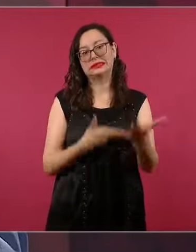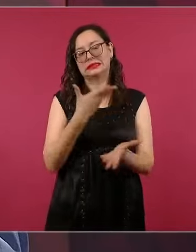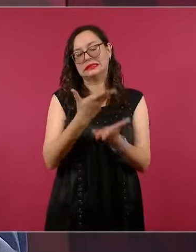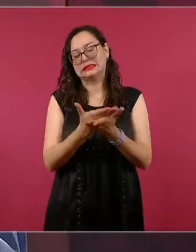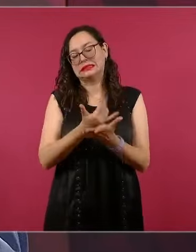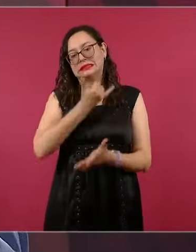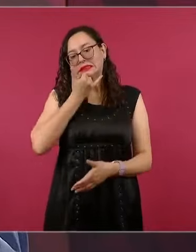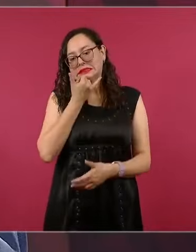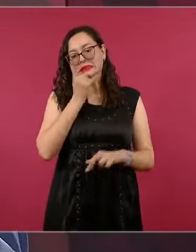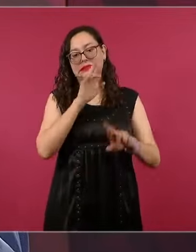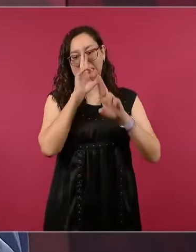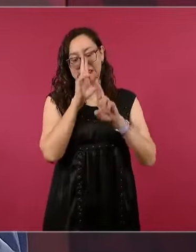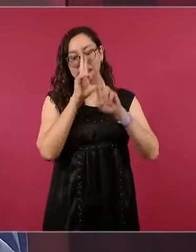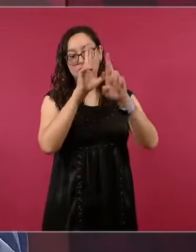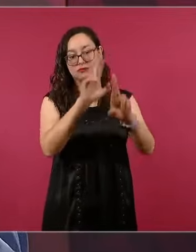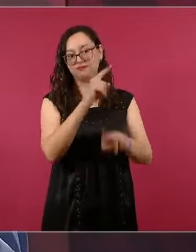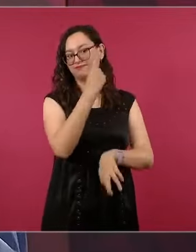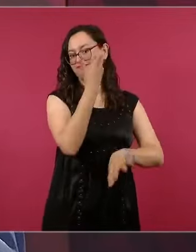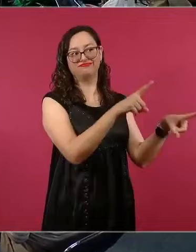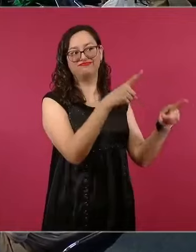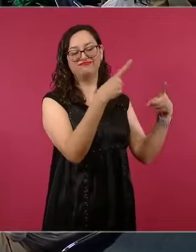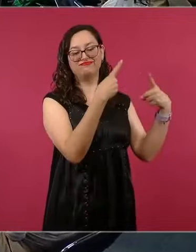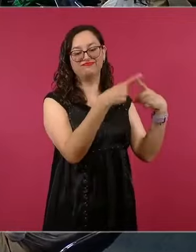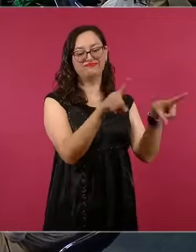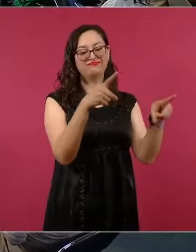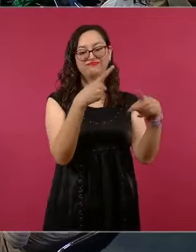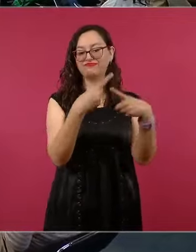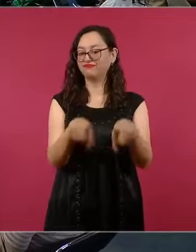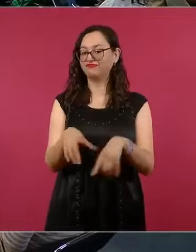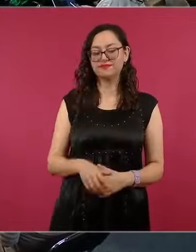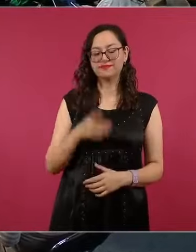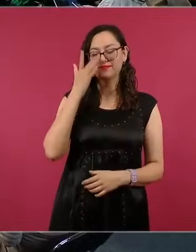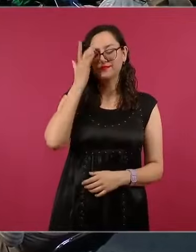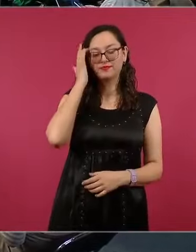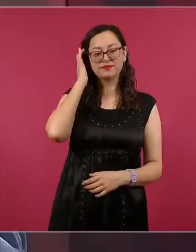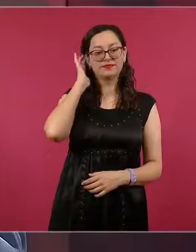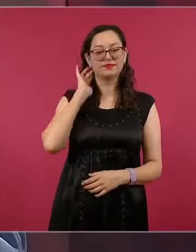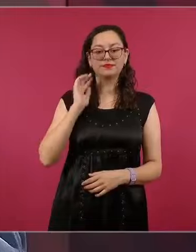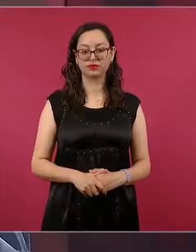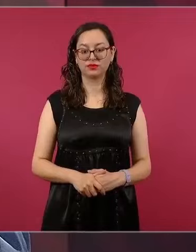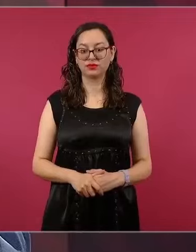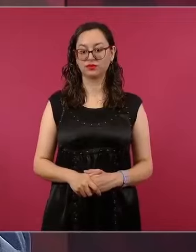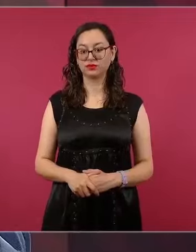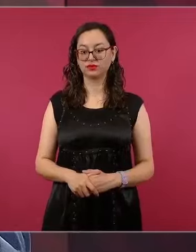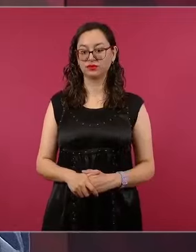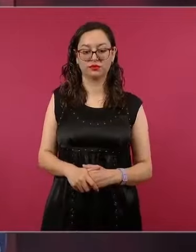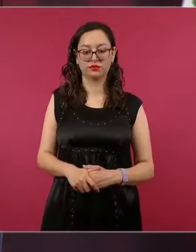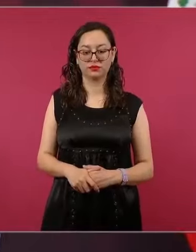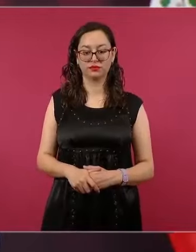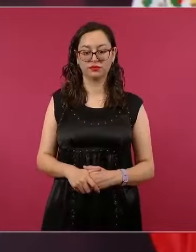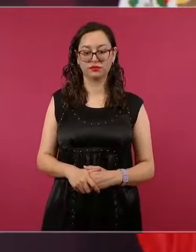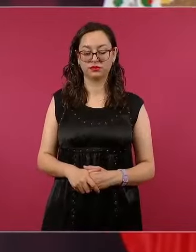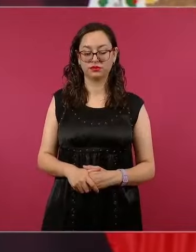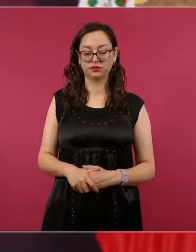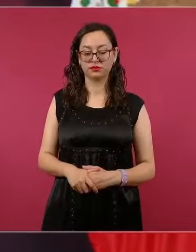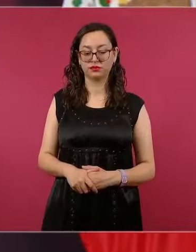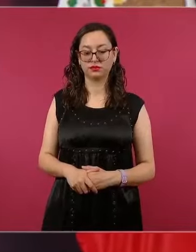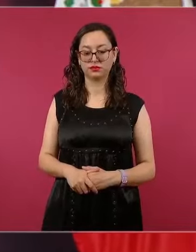políticos de Estados Unidos están anclados en el pasado, pero